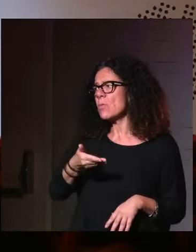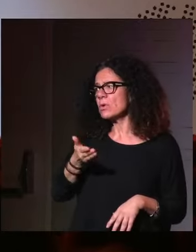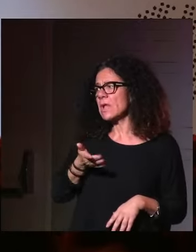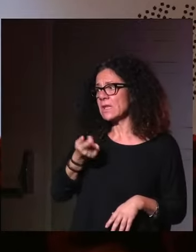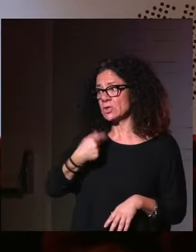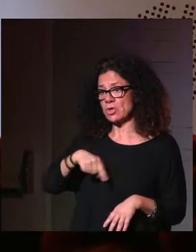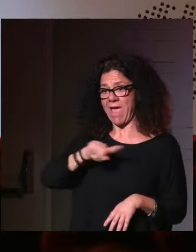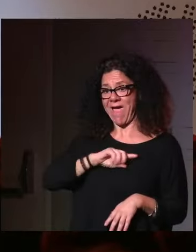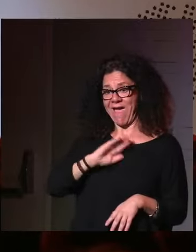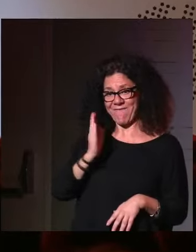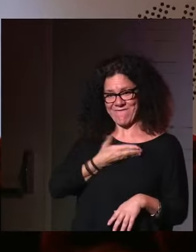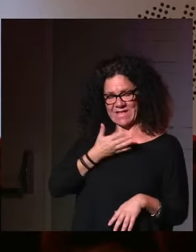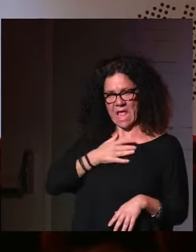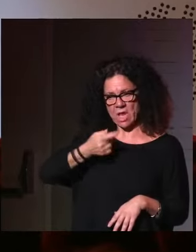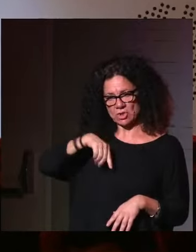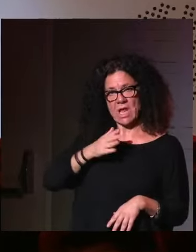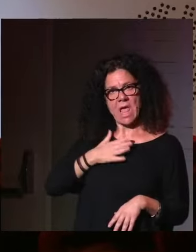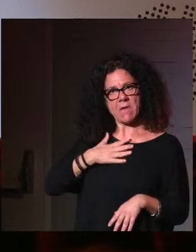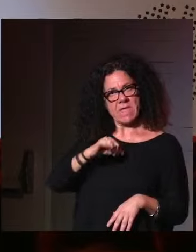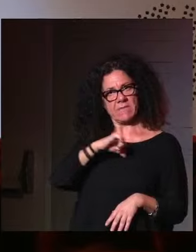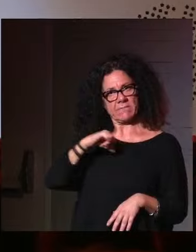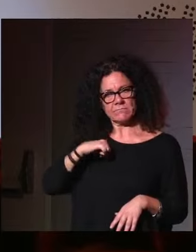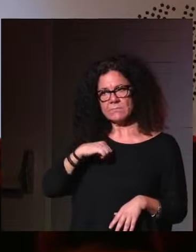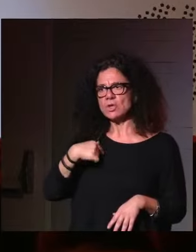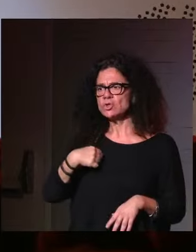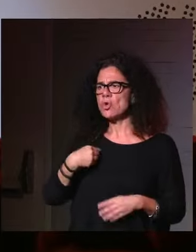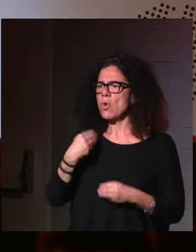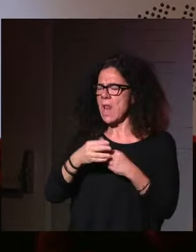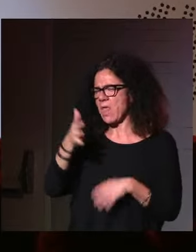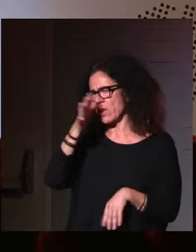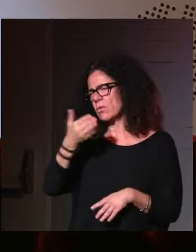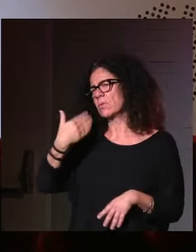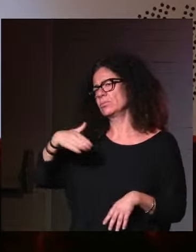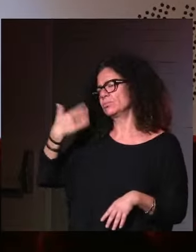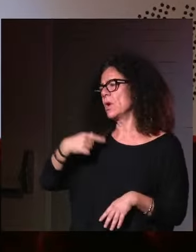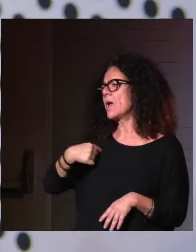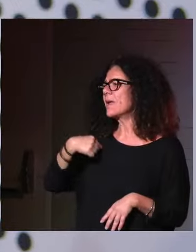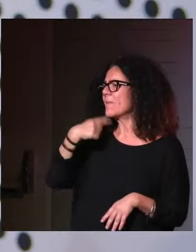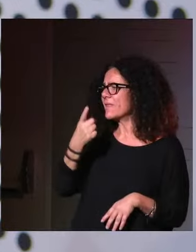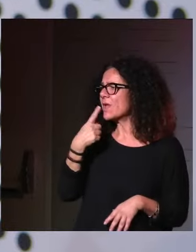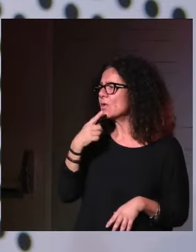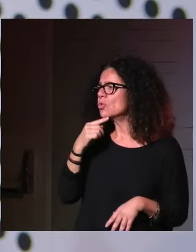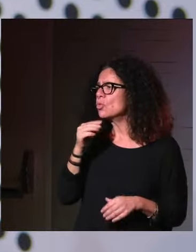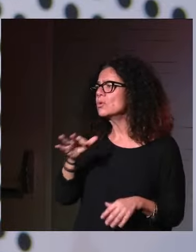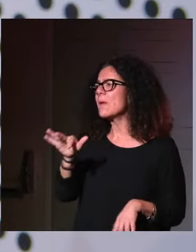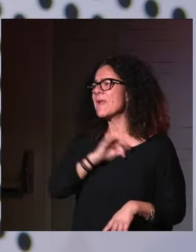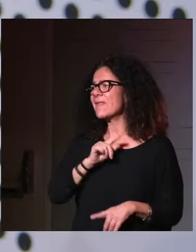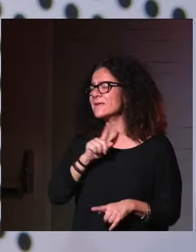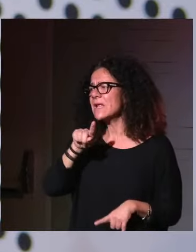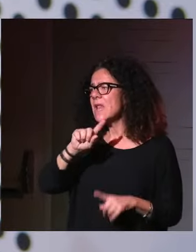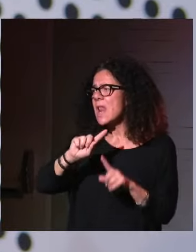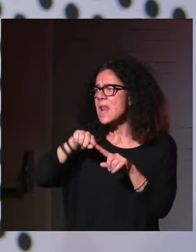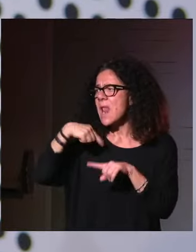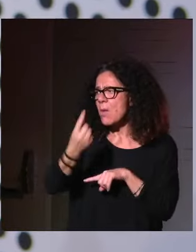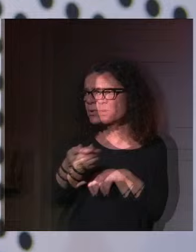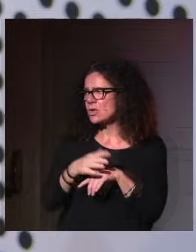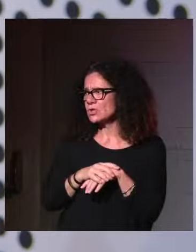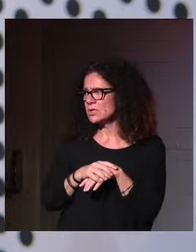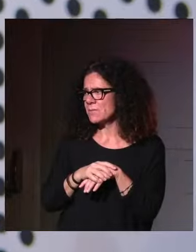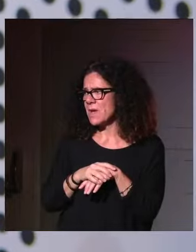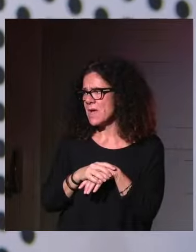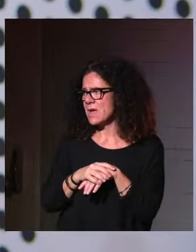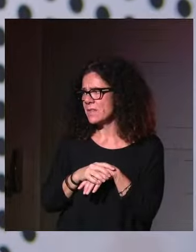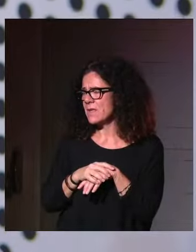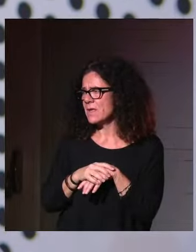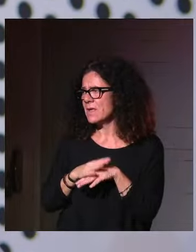afecta a nosotras en mi caso personal hice la denuncia hace muchos años cuando me dijeron te mereces ser la próxima eh frente a una nota de que para